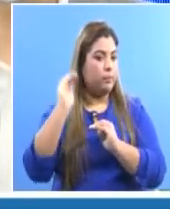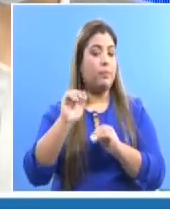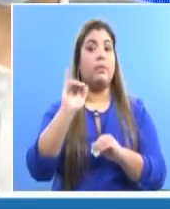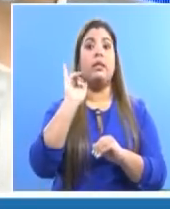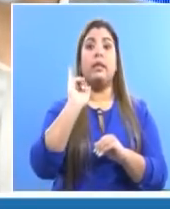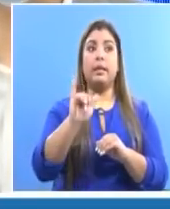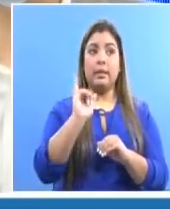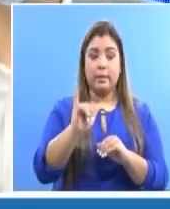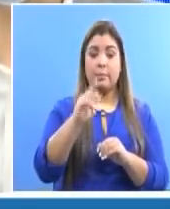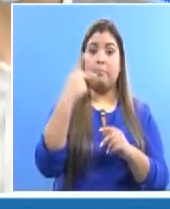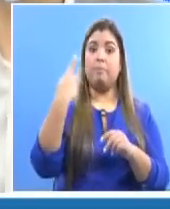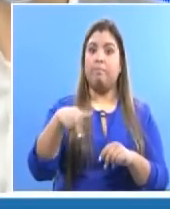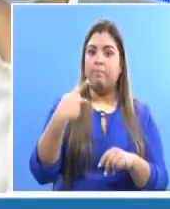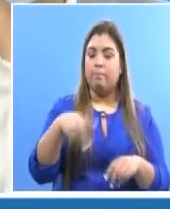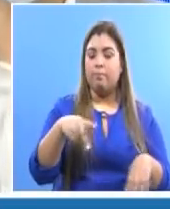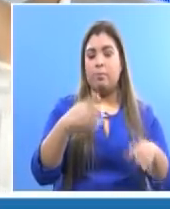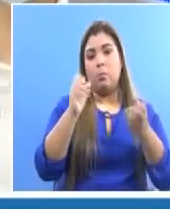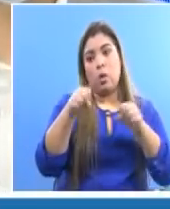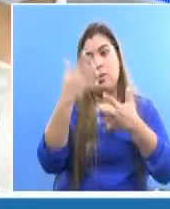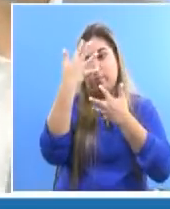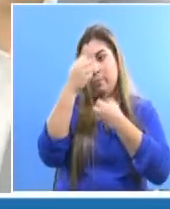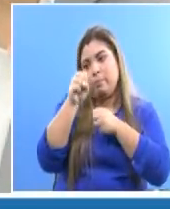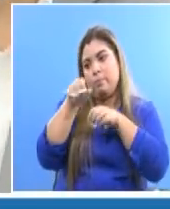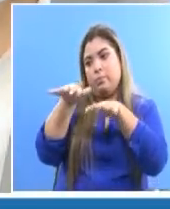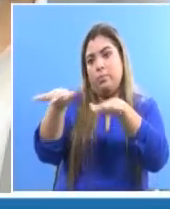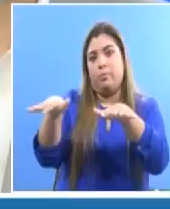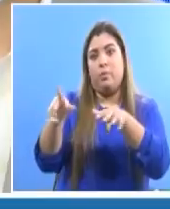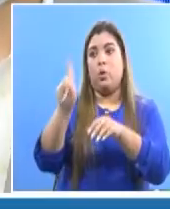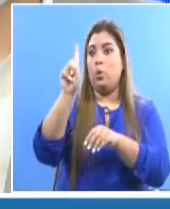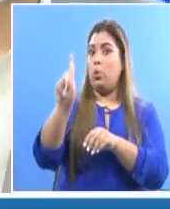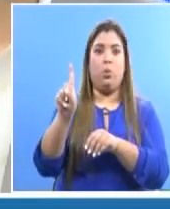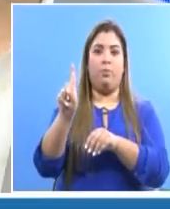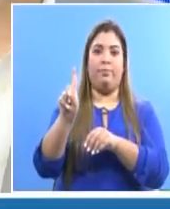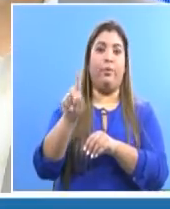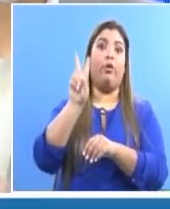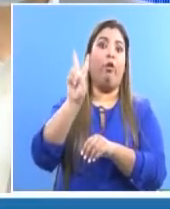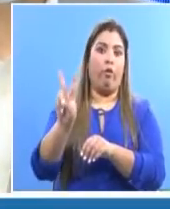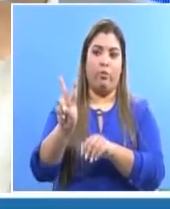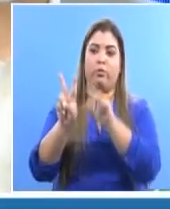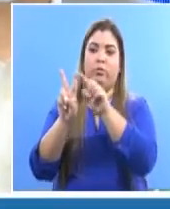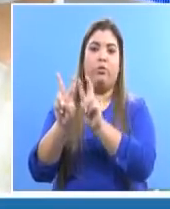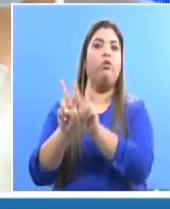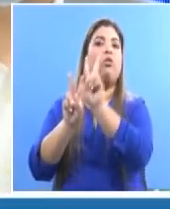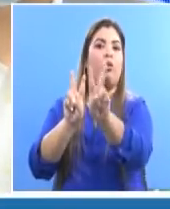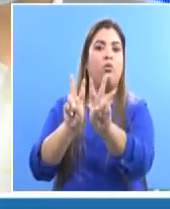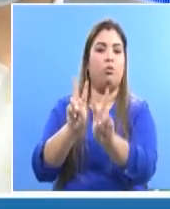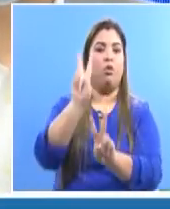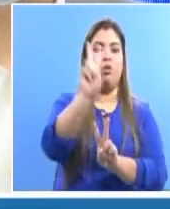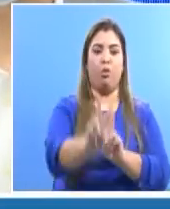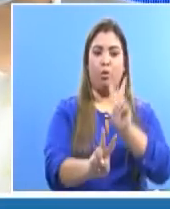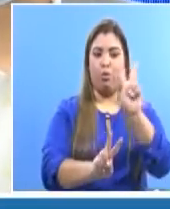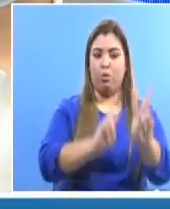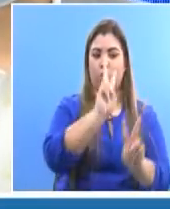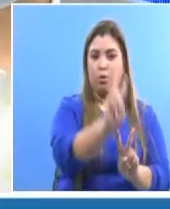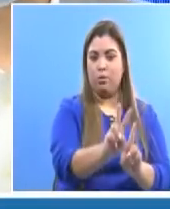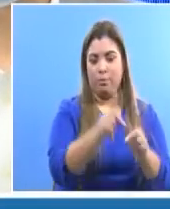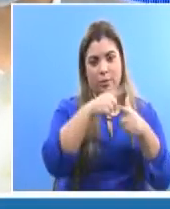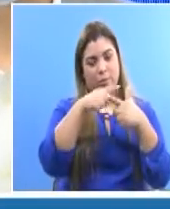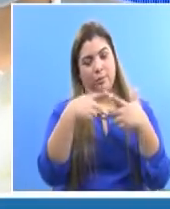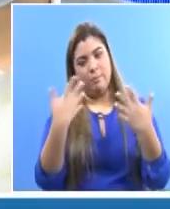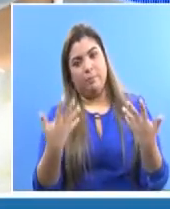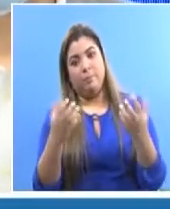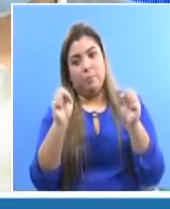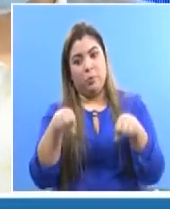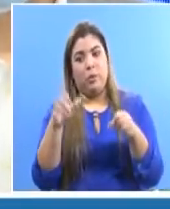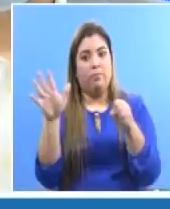de que cada persona se lo pueda transmitir a más de una persona podría poner en riesgo la capacidad